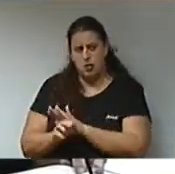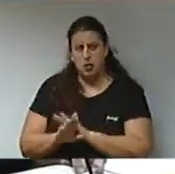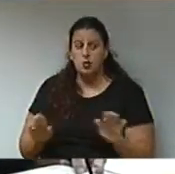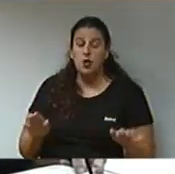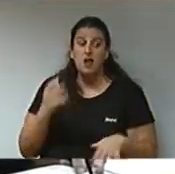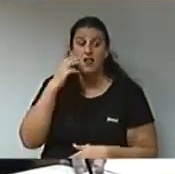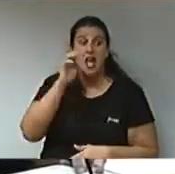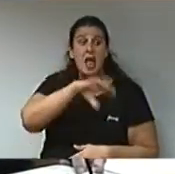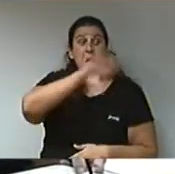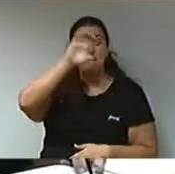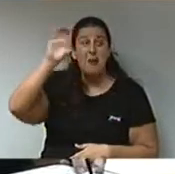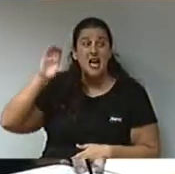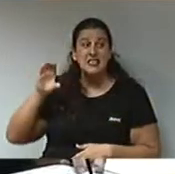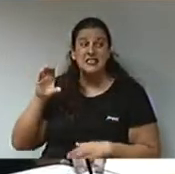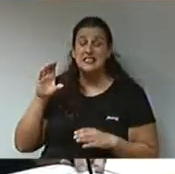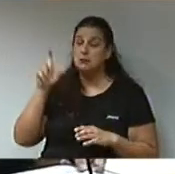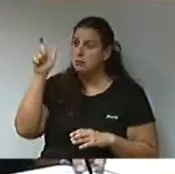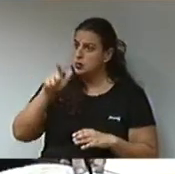país nadie, ningún científico,